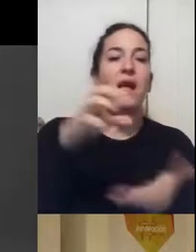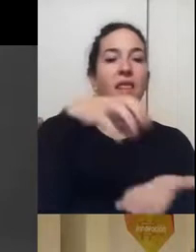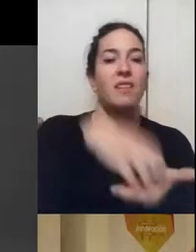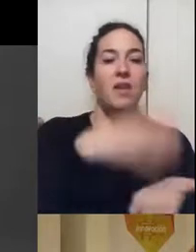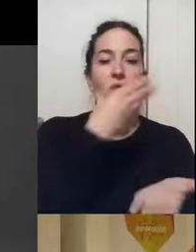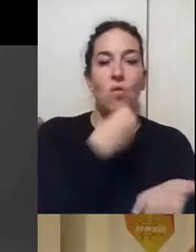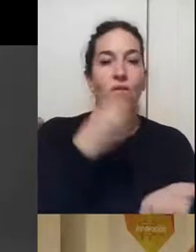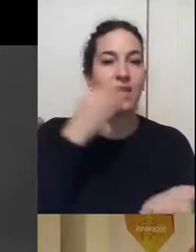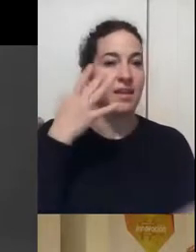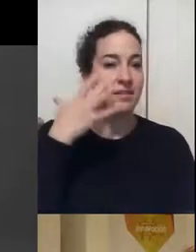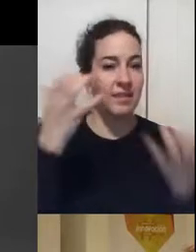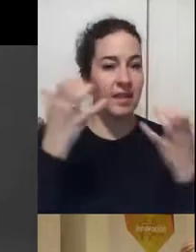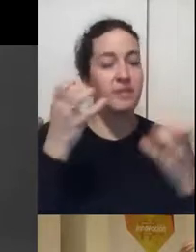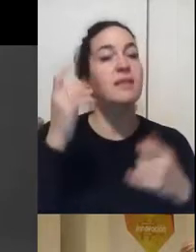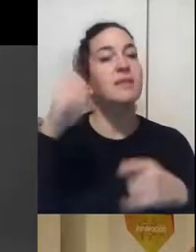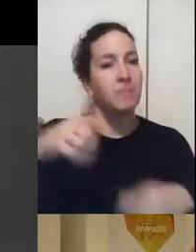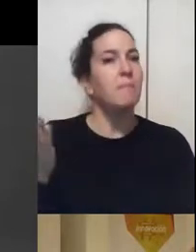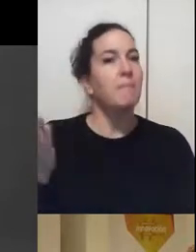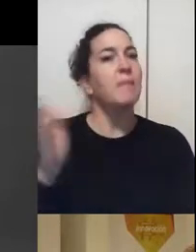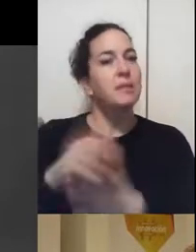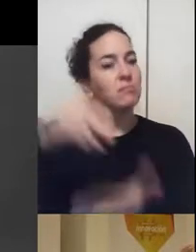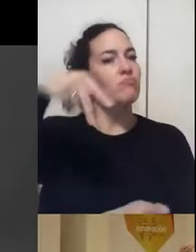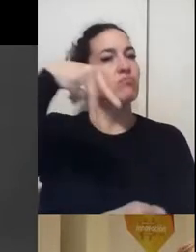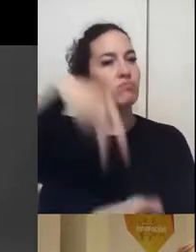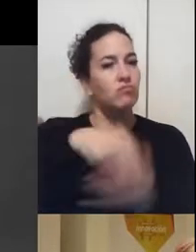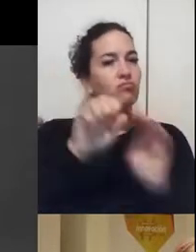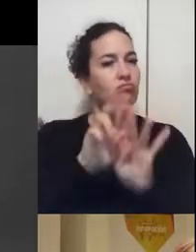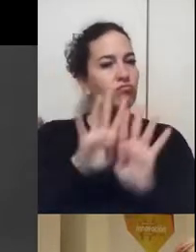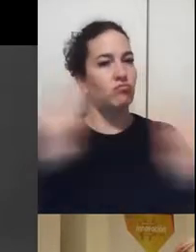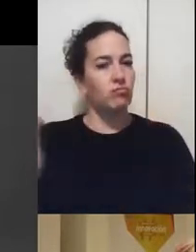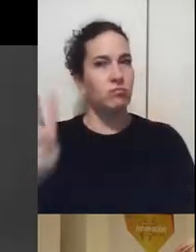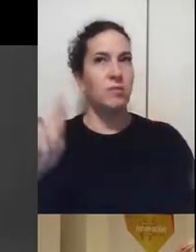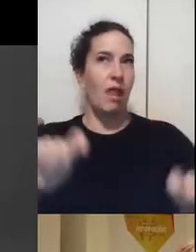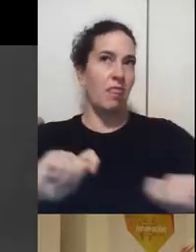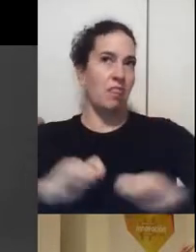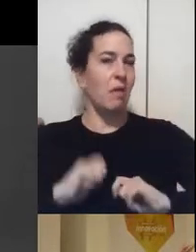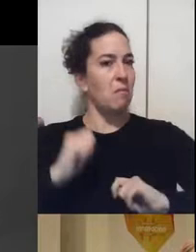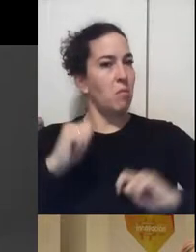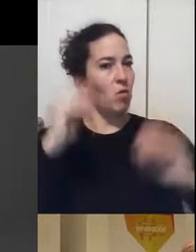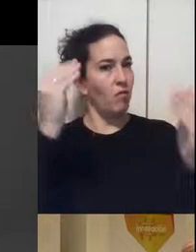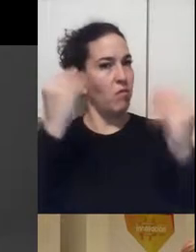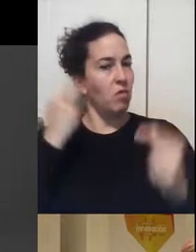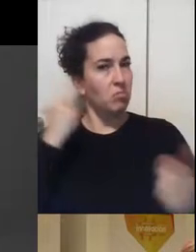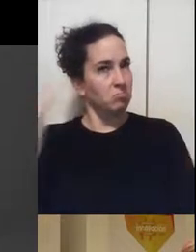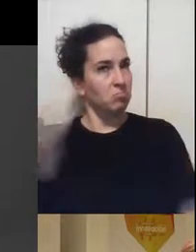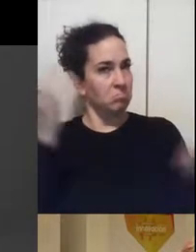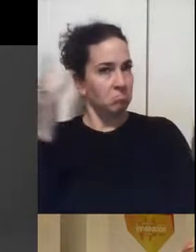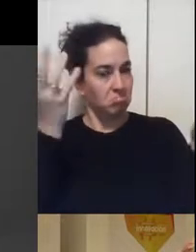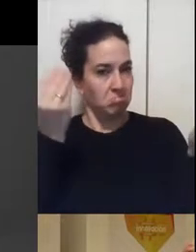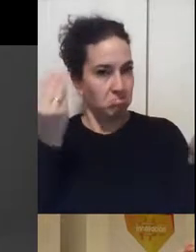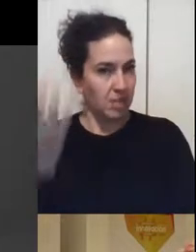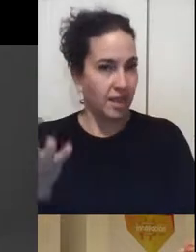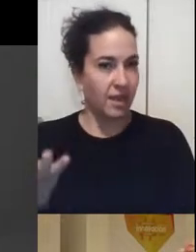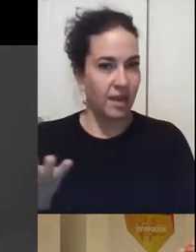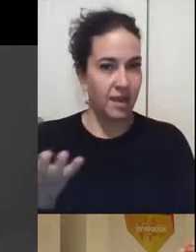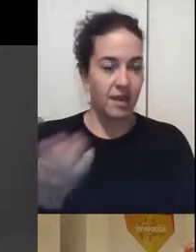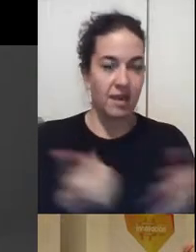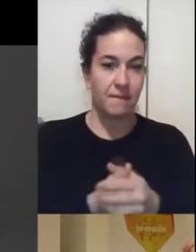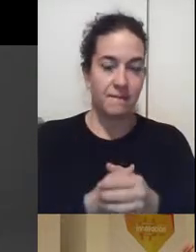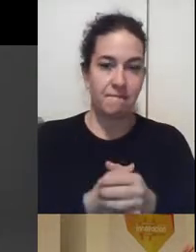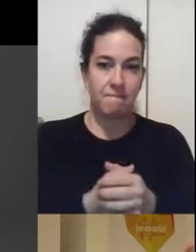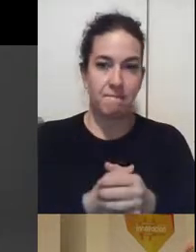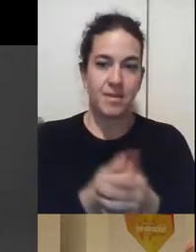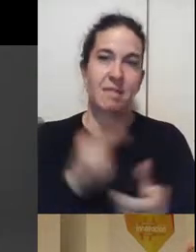también lo presentaron sobre el escenario, con lo cual aquello también les dio un poquito más de relevancia y un poquito más